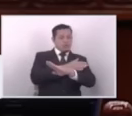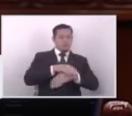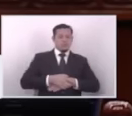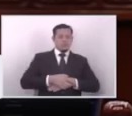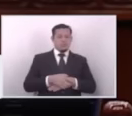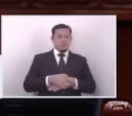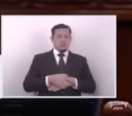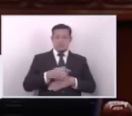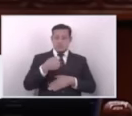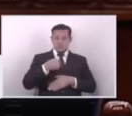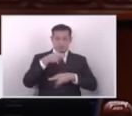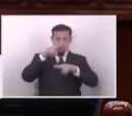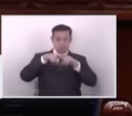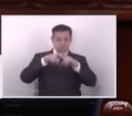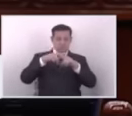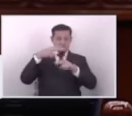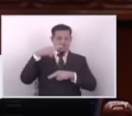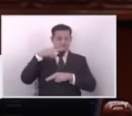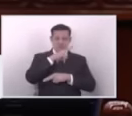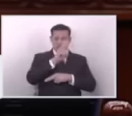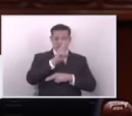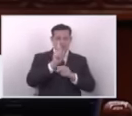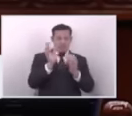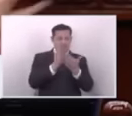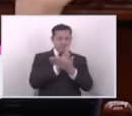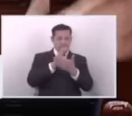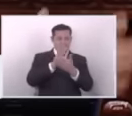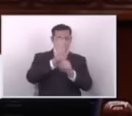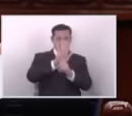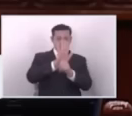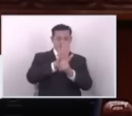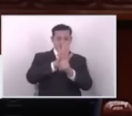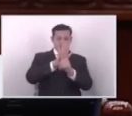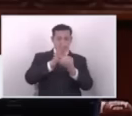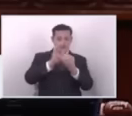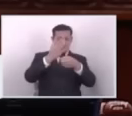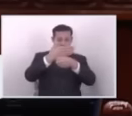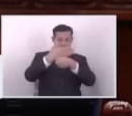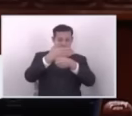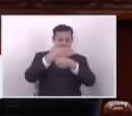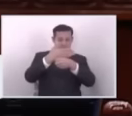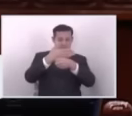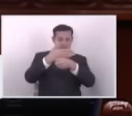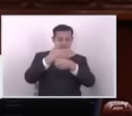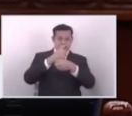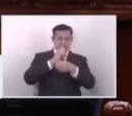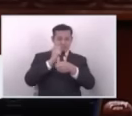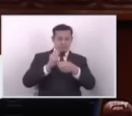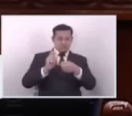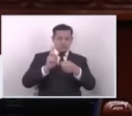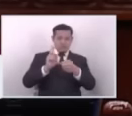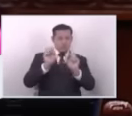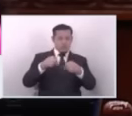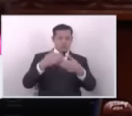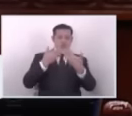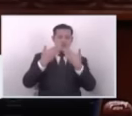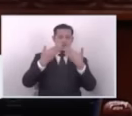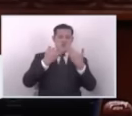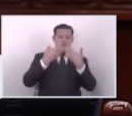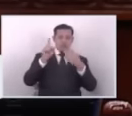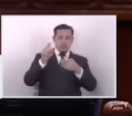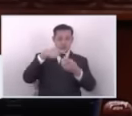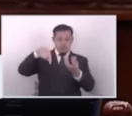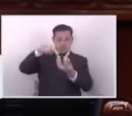Y yo que no vengo ni de Arena, ni del FMLN, ni de sus partidos chingastes, les puedo decir con solvencia a ustedes de